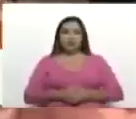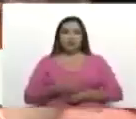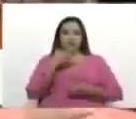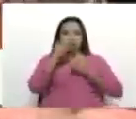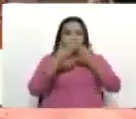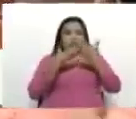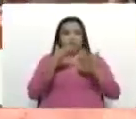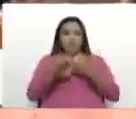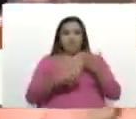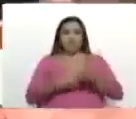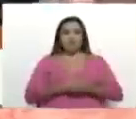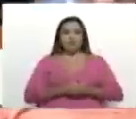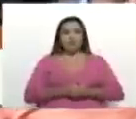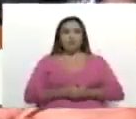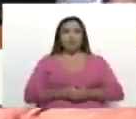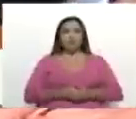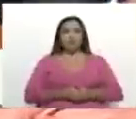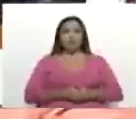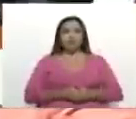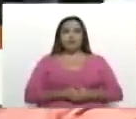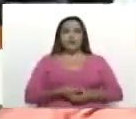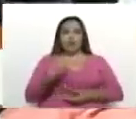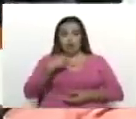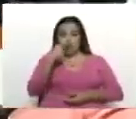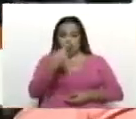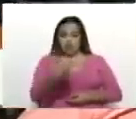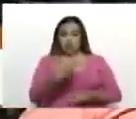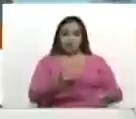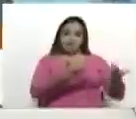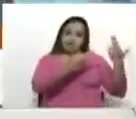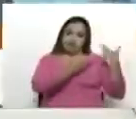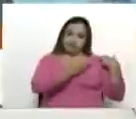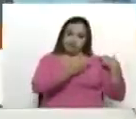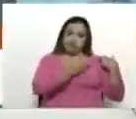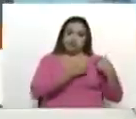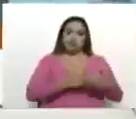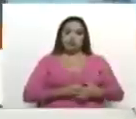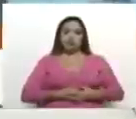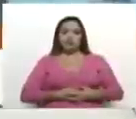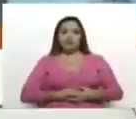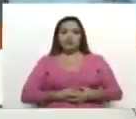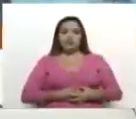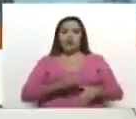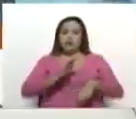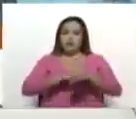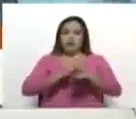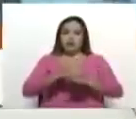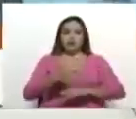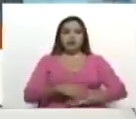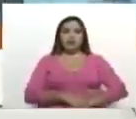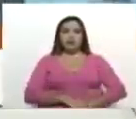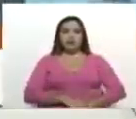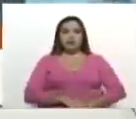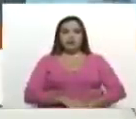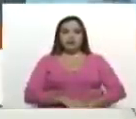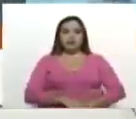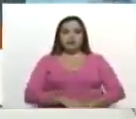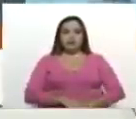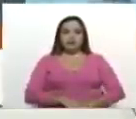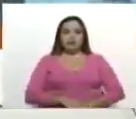lo digo con responsabilidad porque he tenido